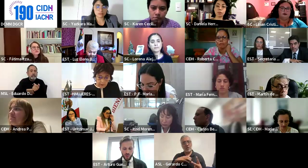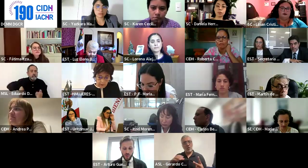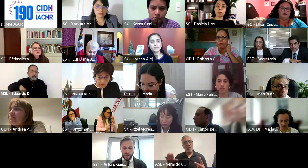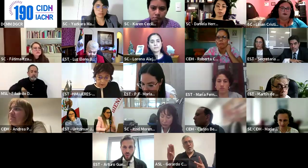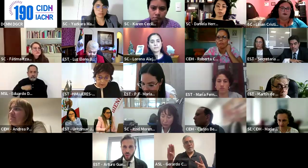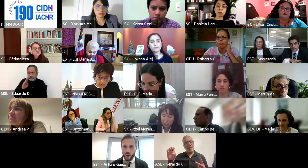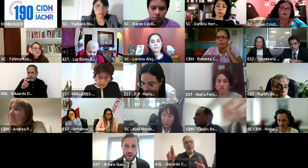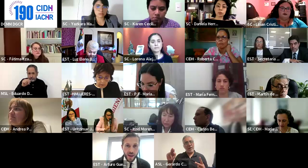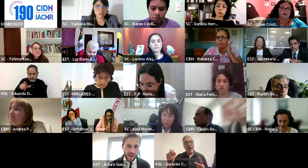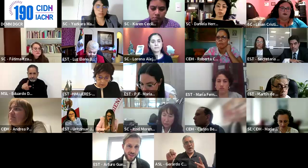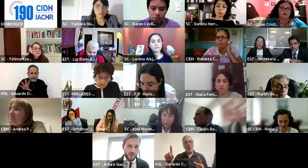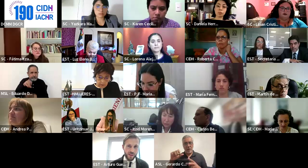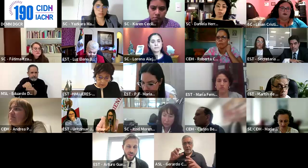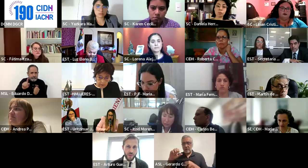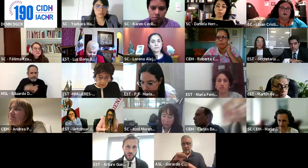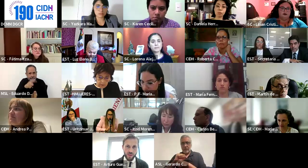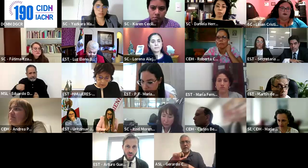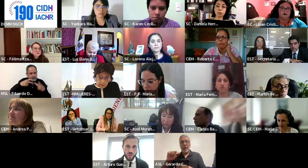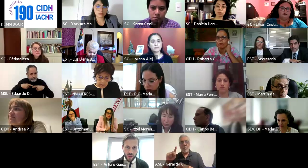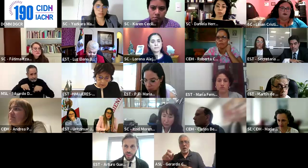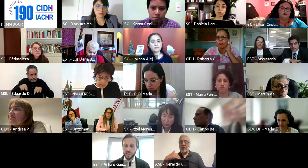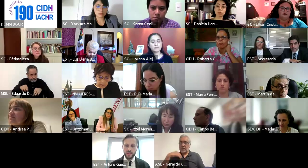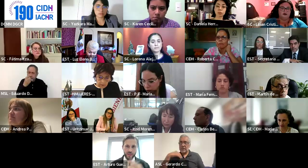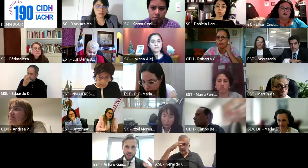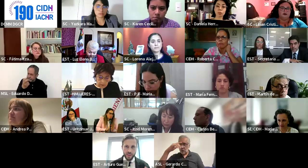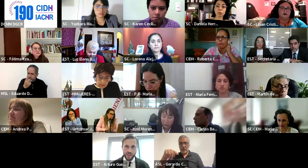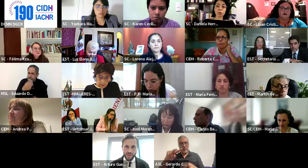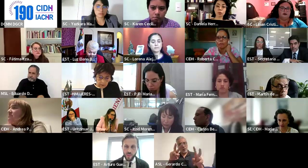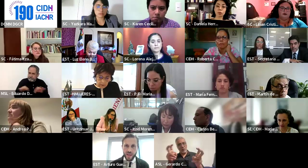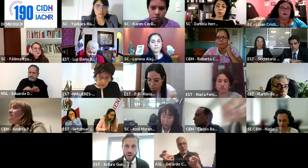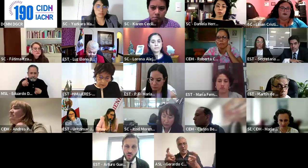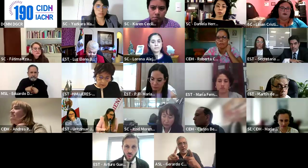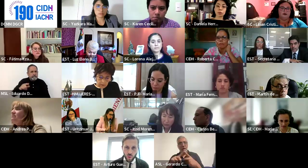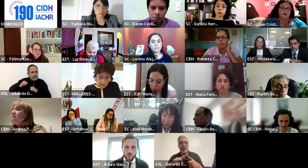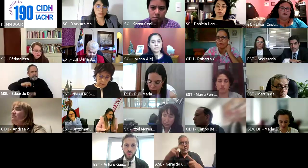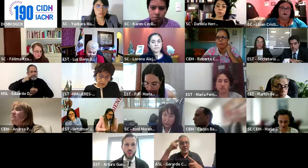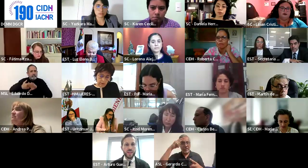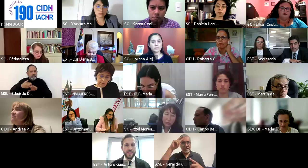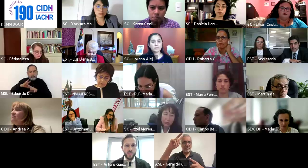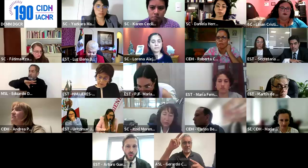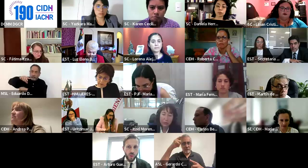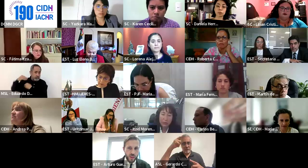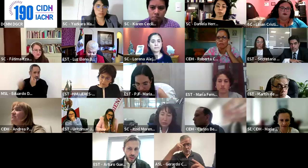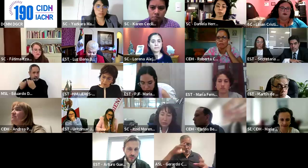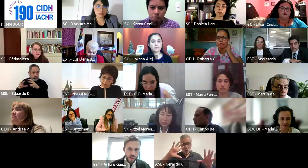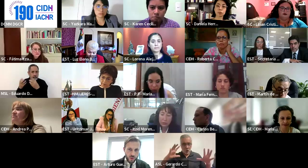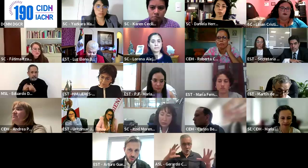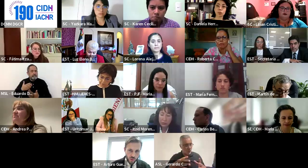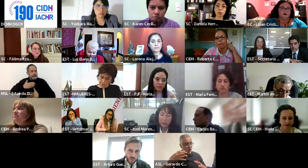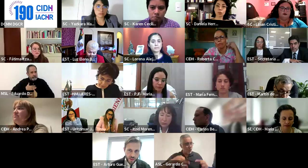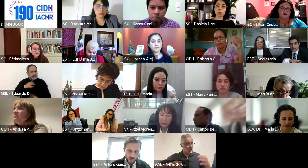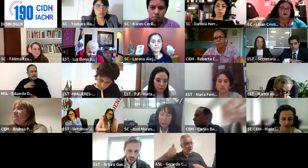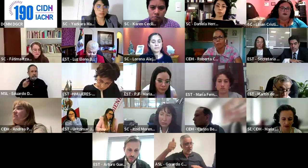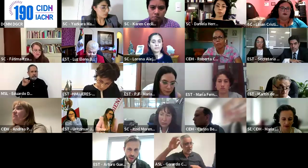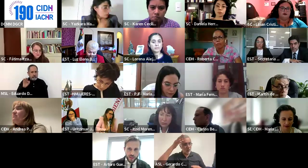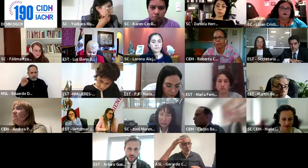sobre la incorporación al mercado laboral, a reserva de que sabemos que este es un tema del Estado mexicano en su conjunto, desde el Poder Judicial de la Federación, uno de